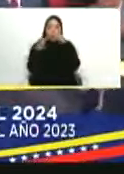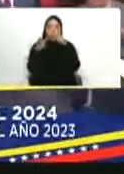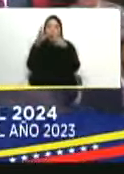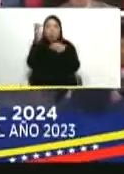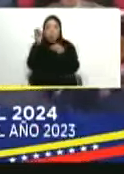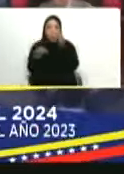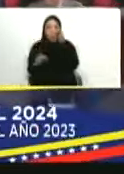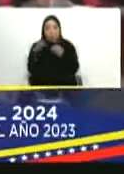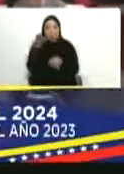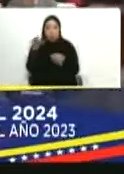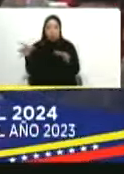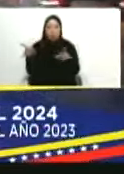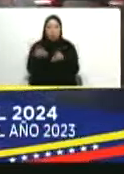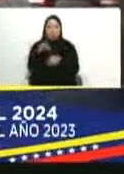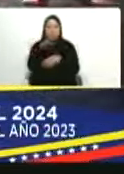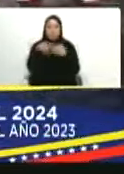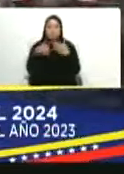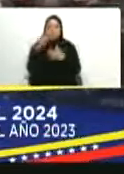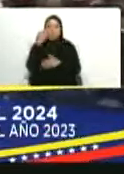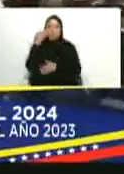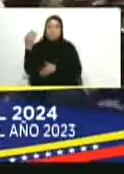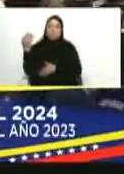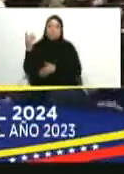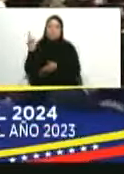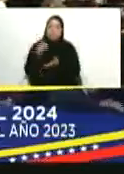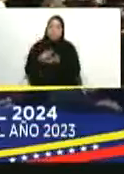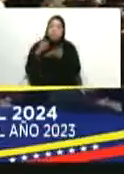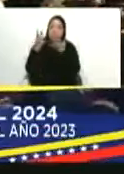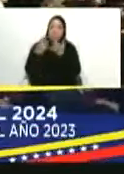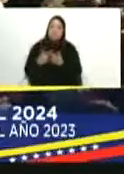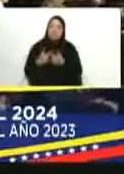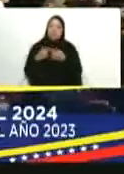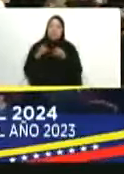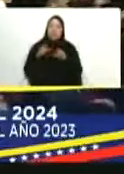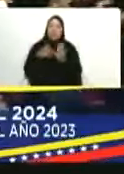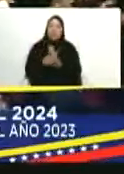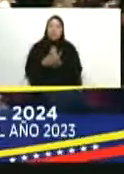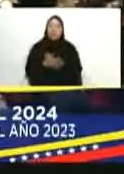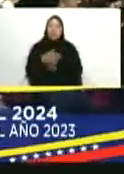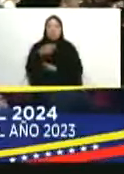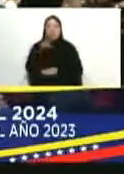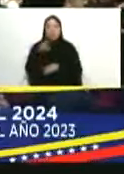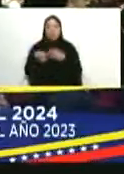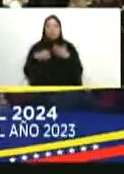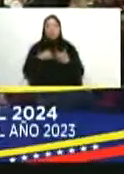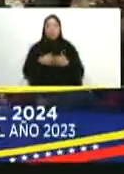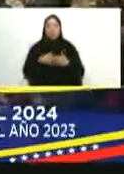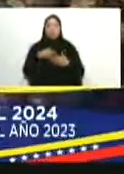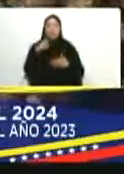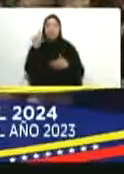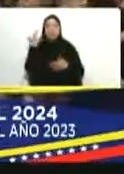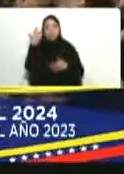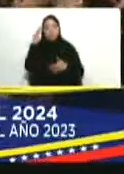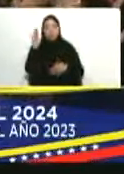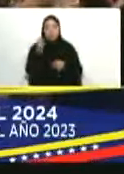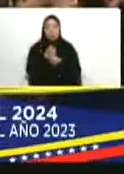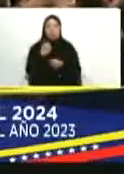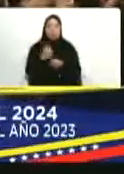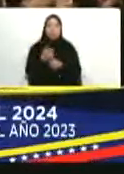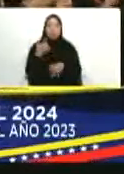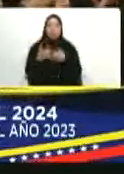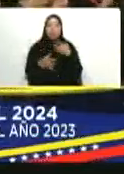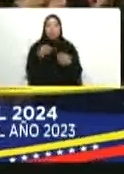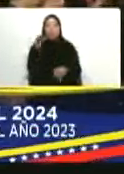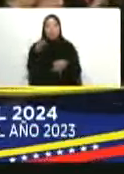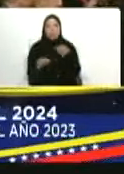tribunales de la República y de las defensorías públicas. Igualmente, le corresponde la elaboración y ejecución de su propio presupuesto y del presupuesto del Poder